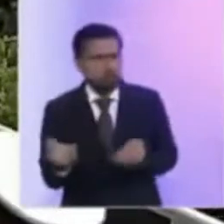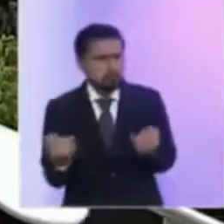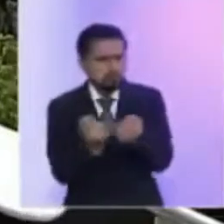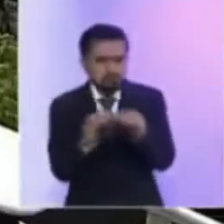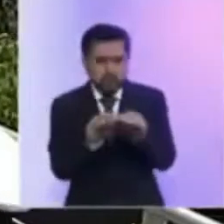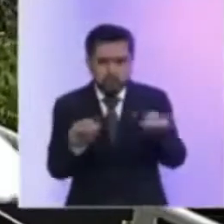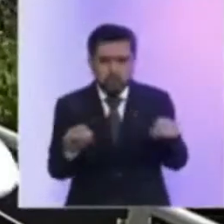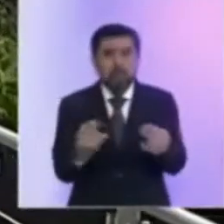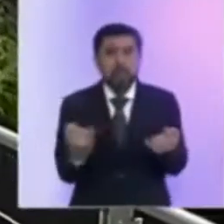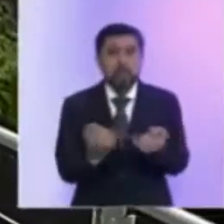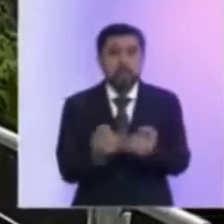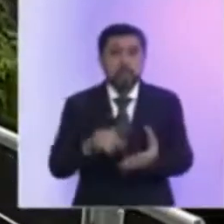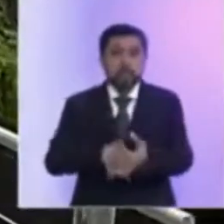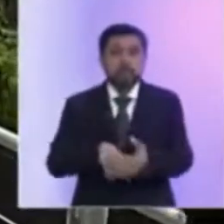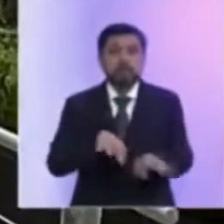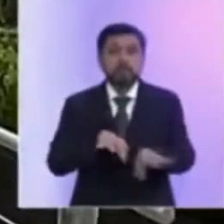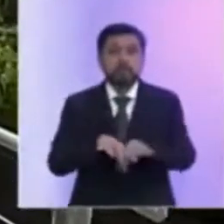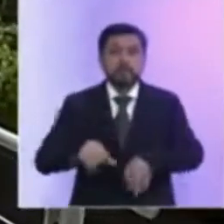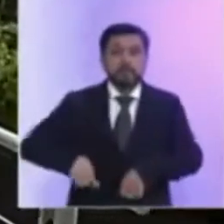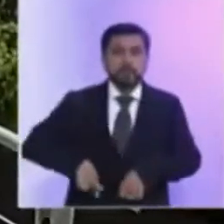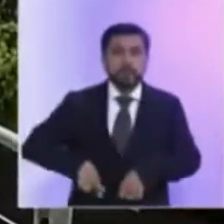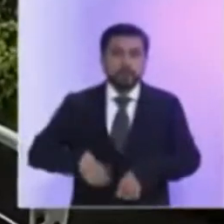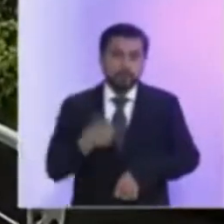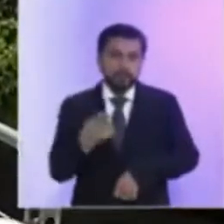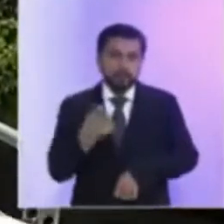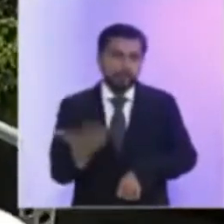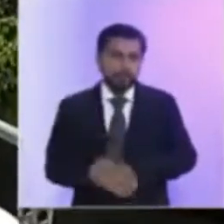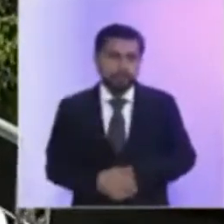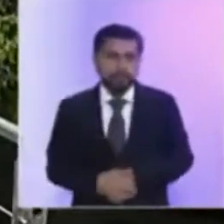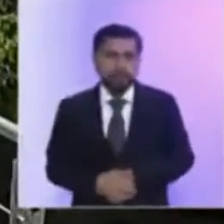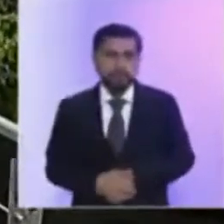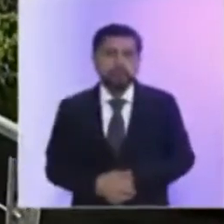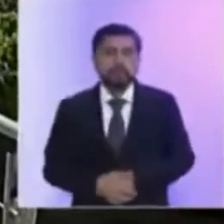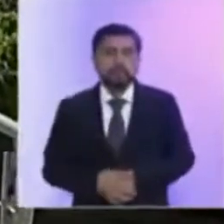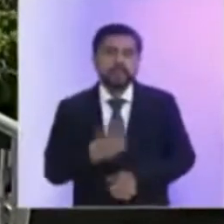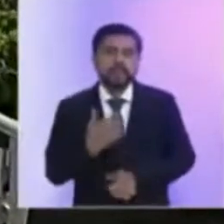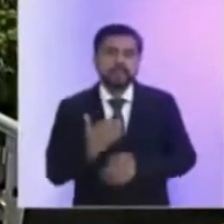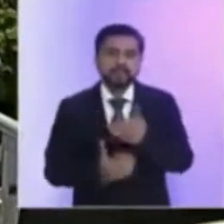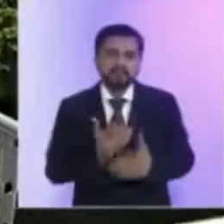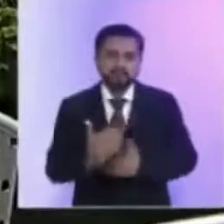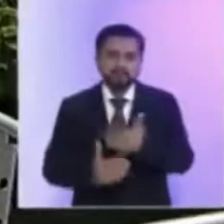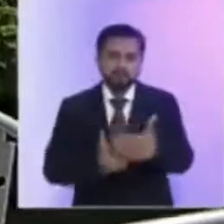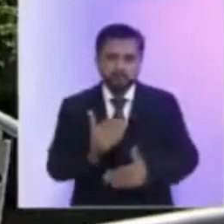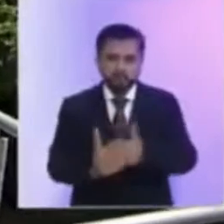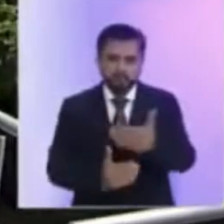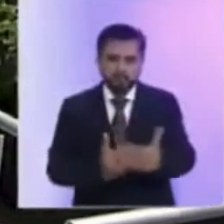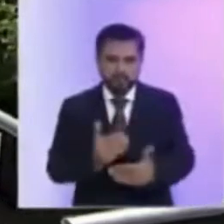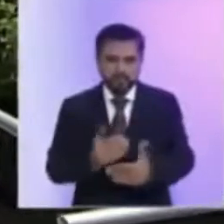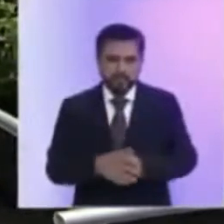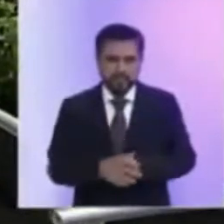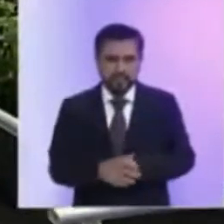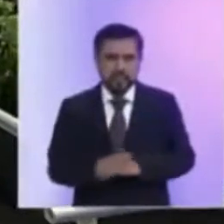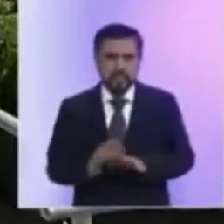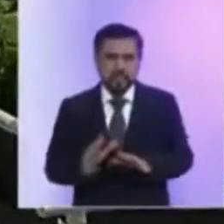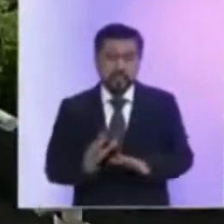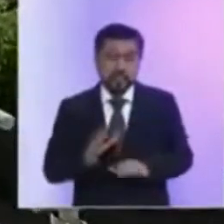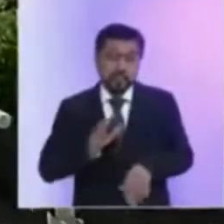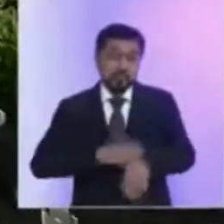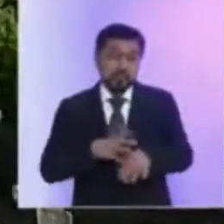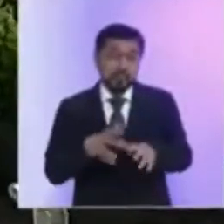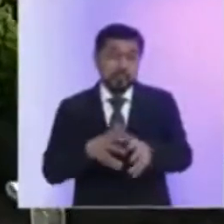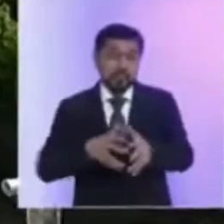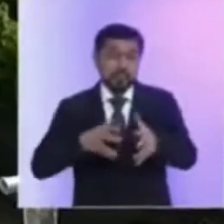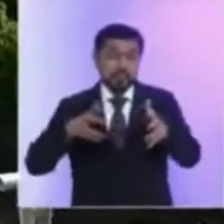gobierno. Hablábamos de la elección, de este proceso electoral que fue el más grande